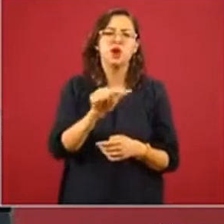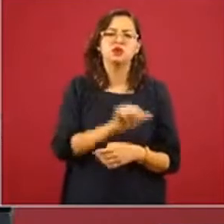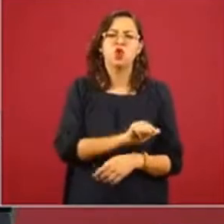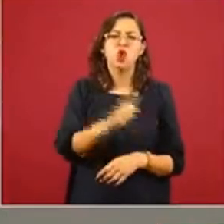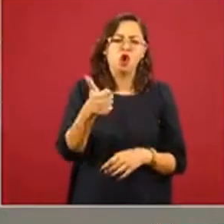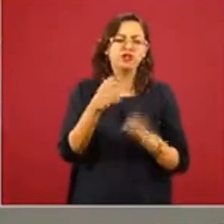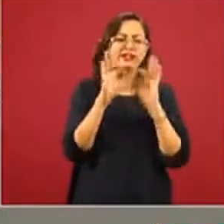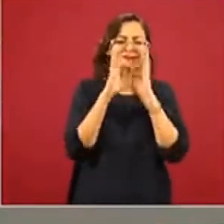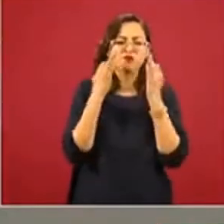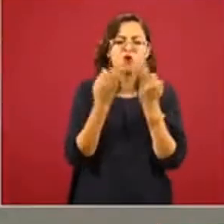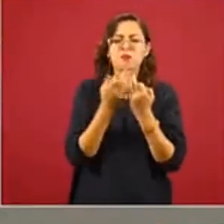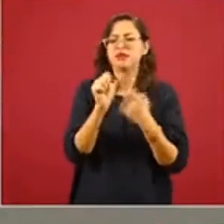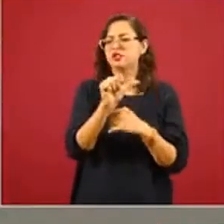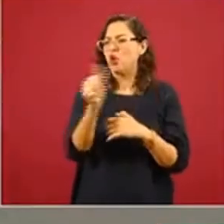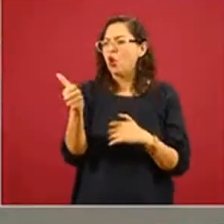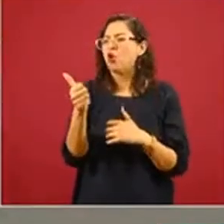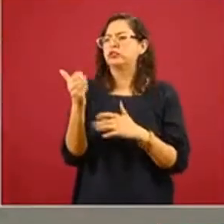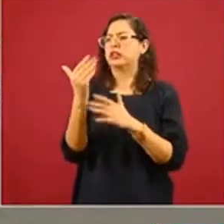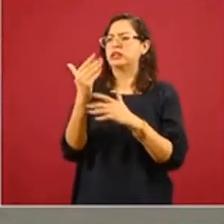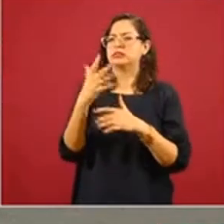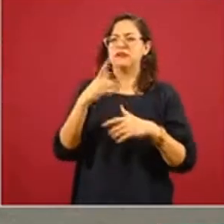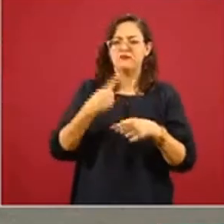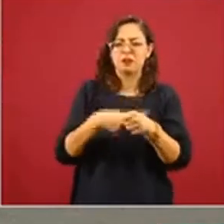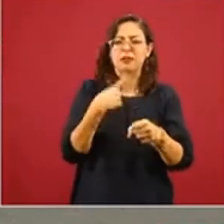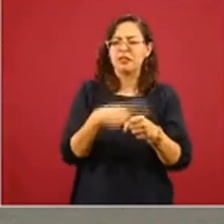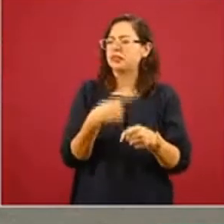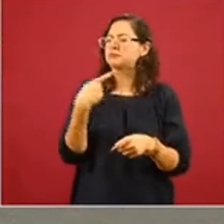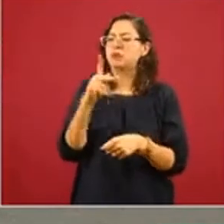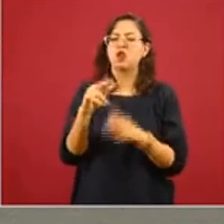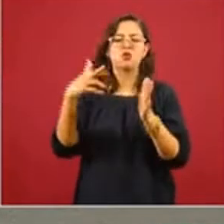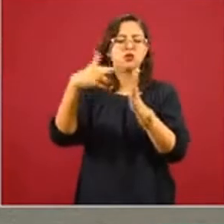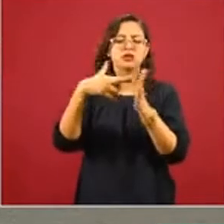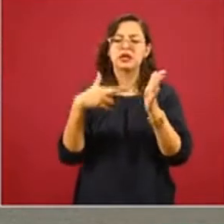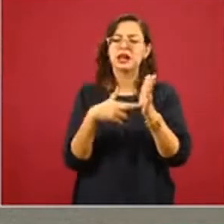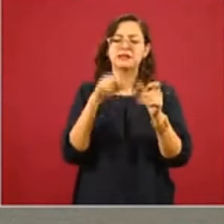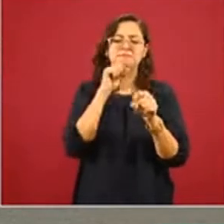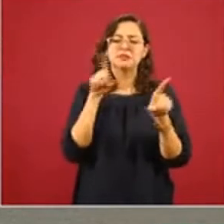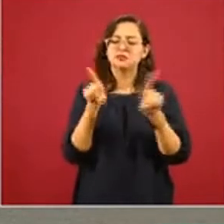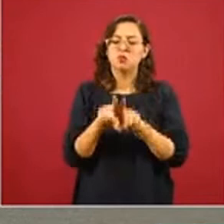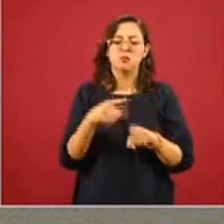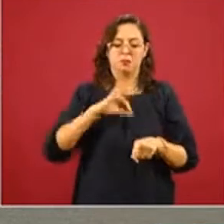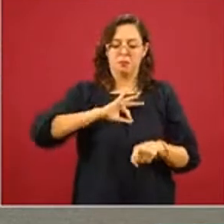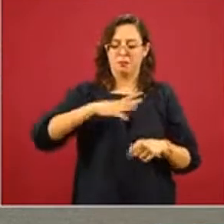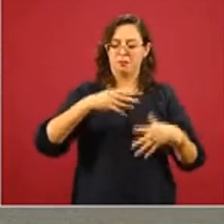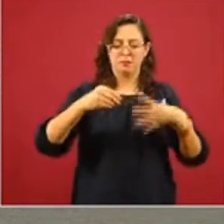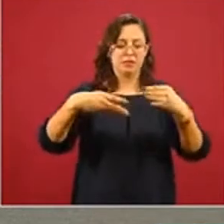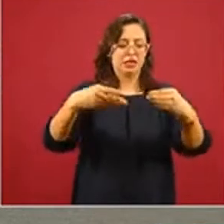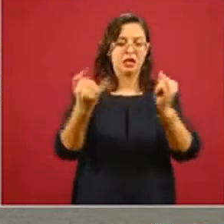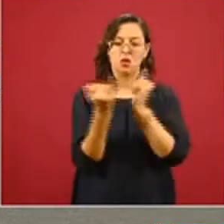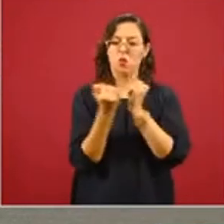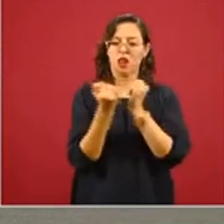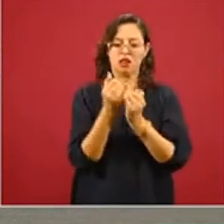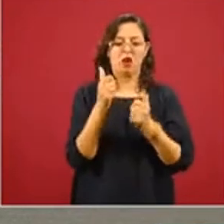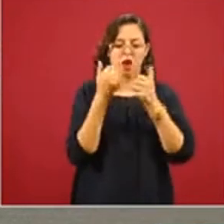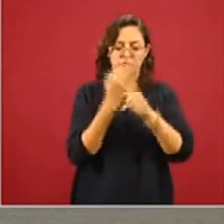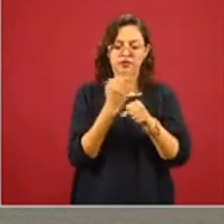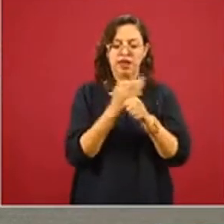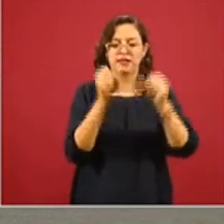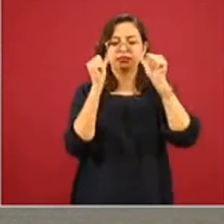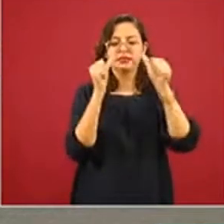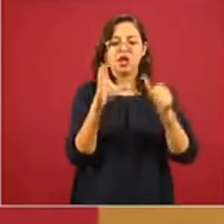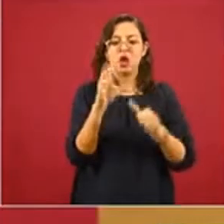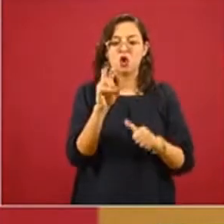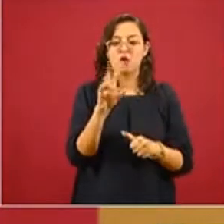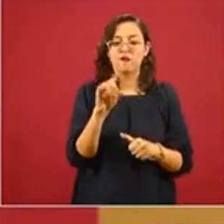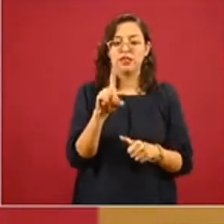posteriores, modificaciones, enriquecimiento, pero es un modelo de pandemia muy semejante al de COVID, solo que el de COVID es